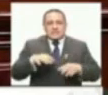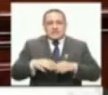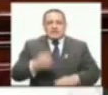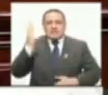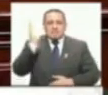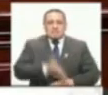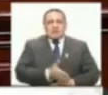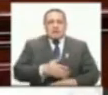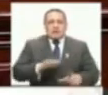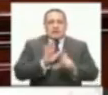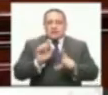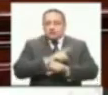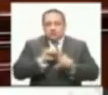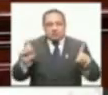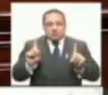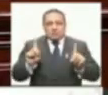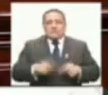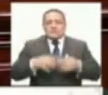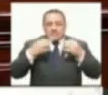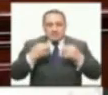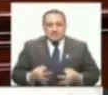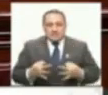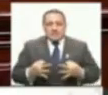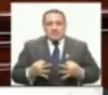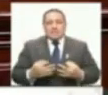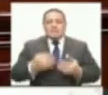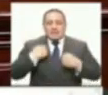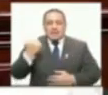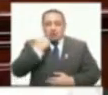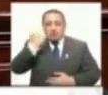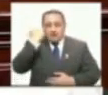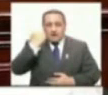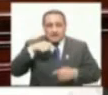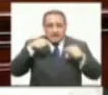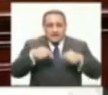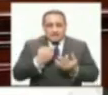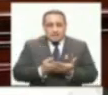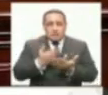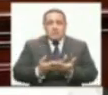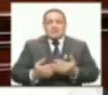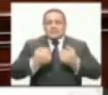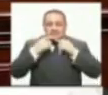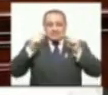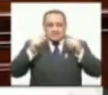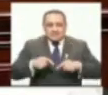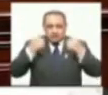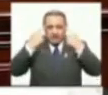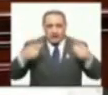de la legalidad. Sin duda, para lograr este propósito, tendremos que